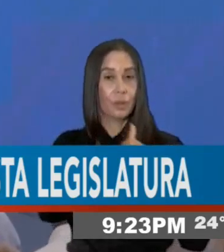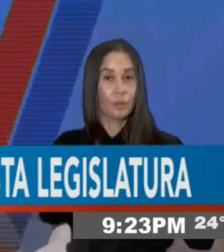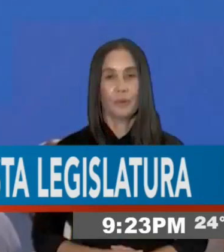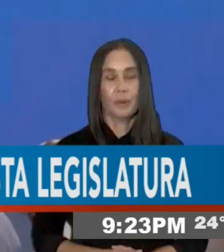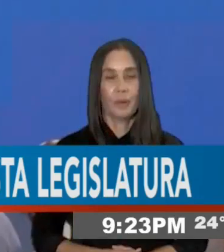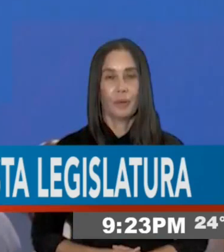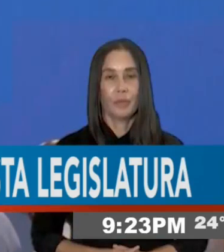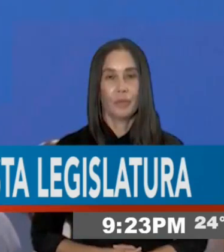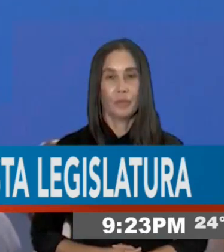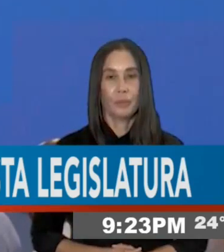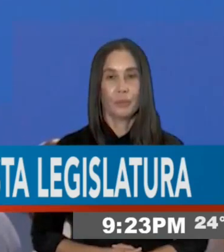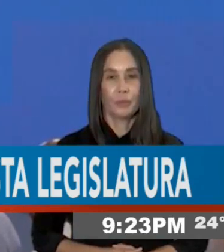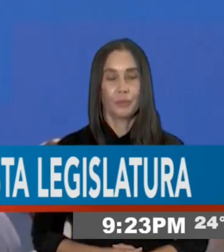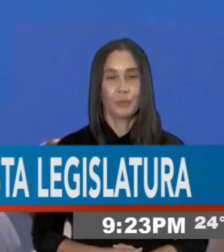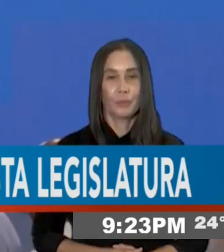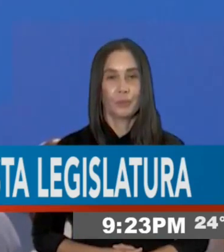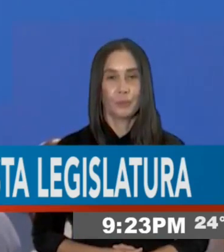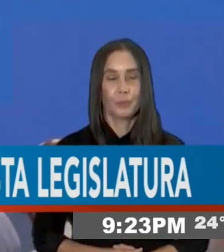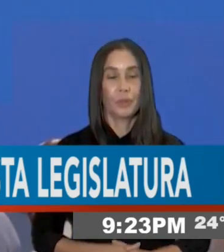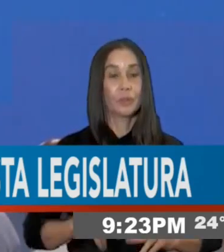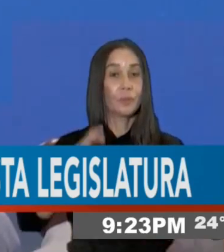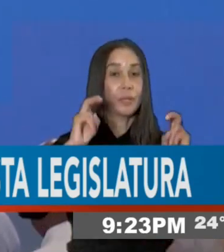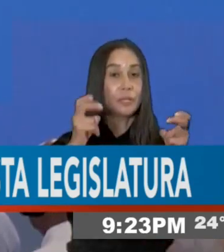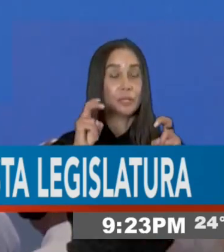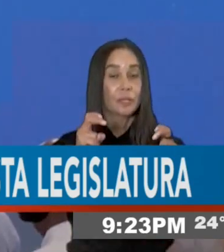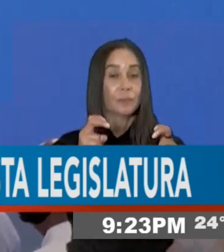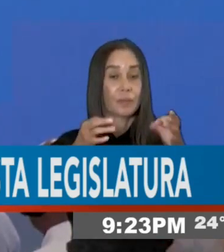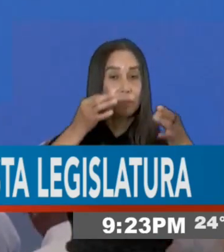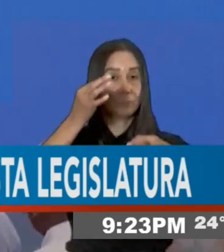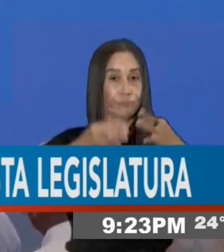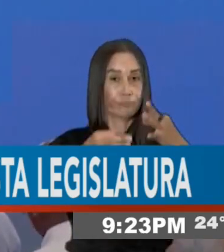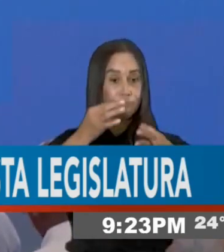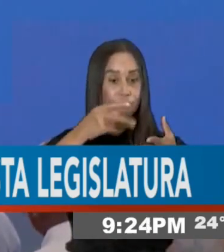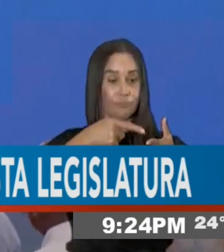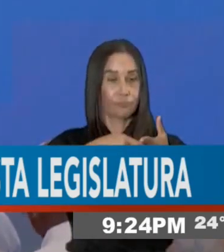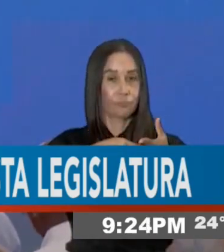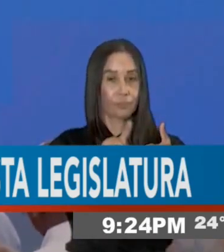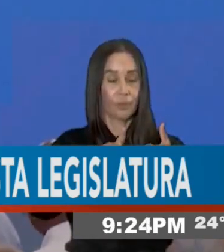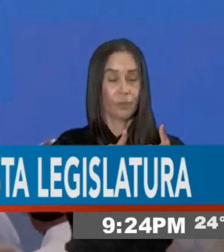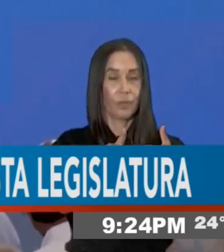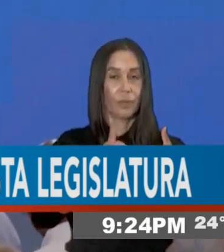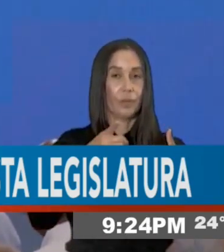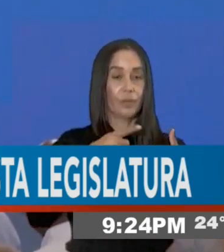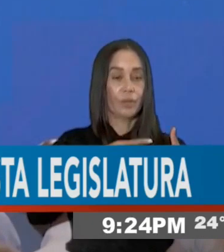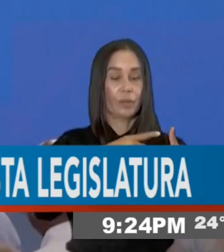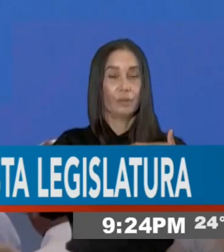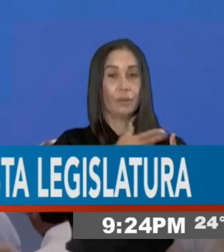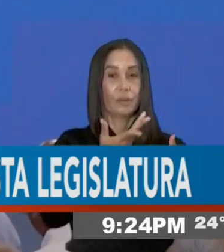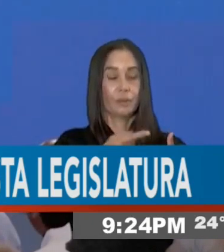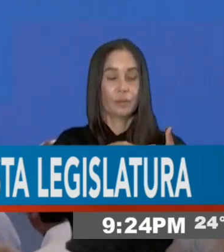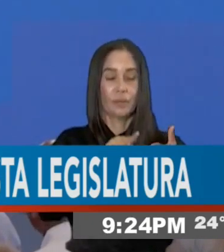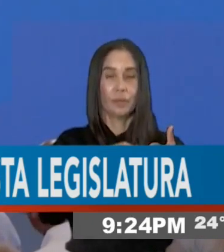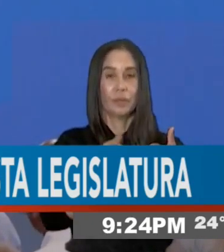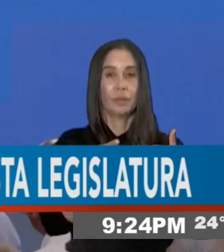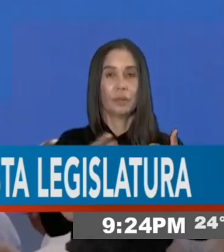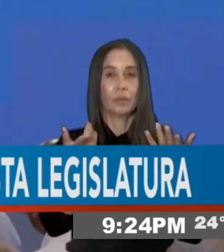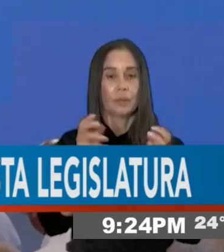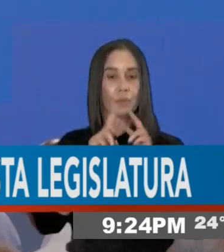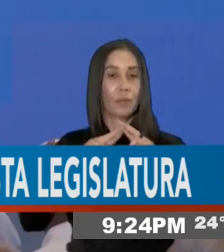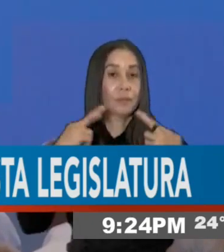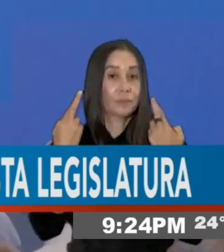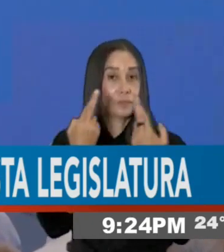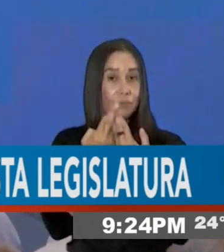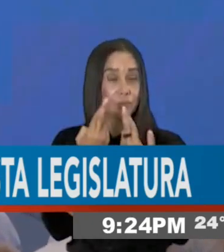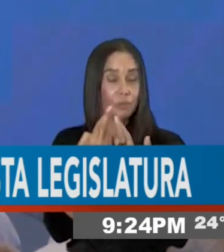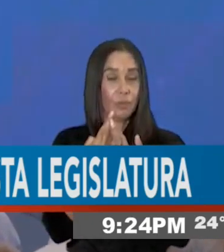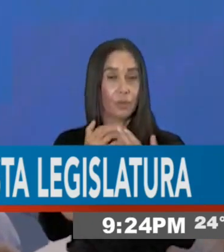Sobre el tema del Código Penal, hoy estamos en la fuerza de tarea que hacemos todos los